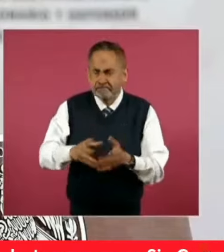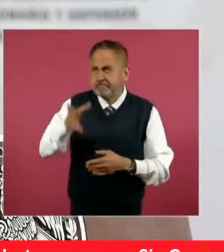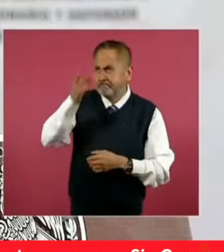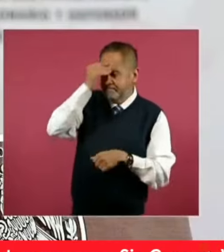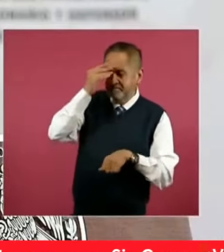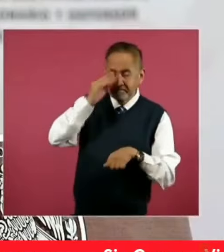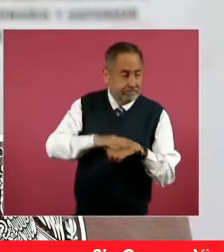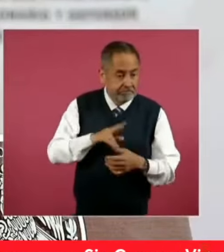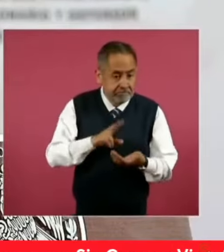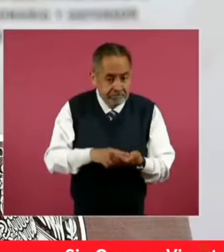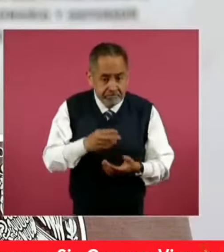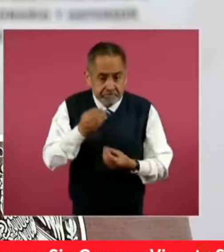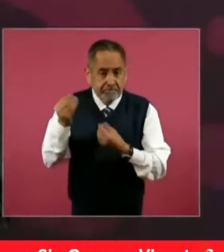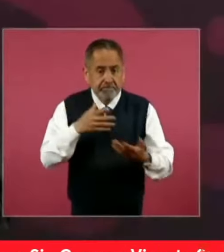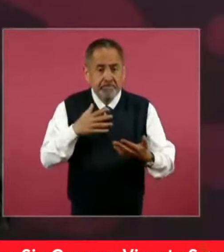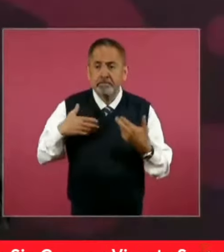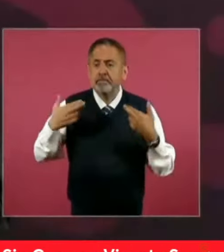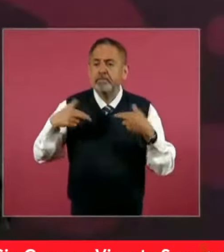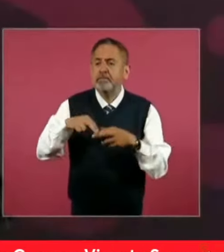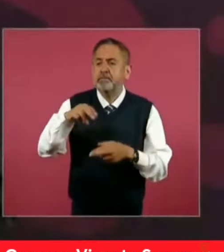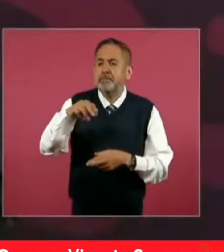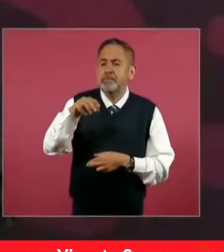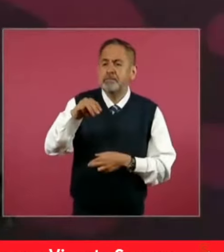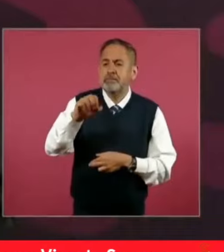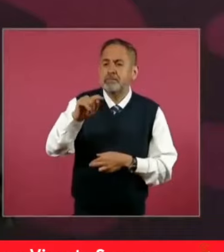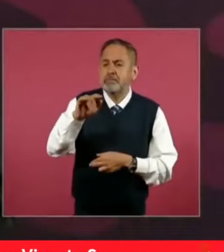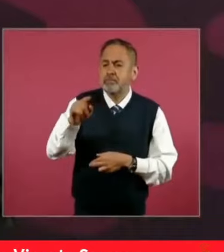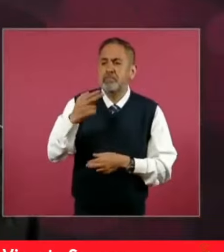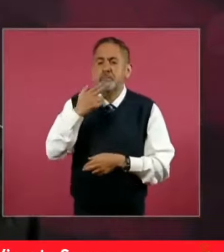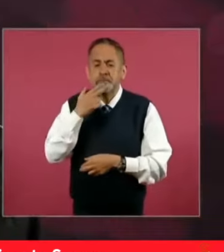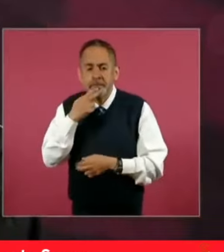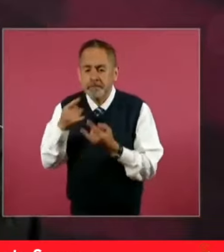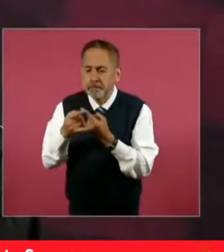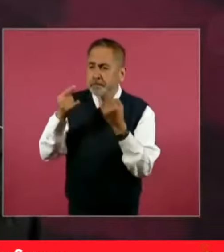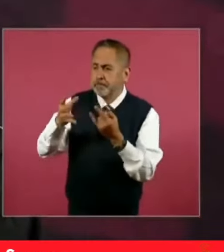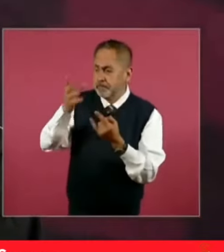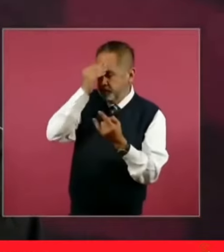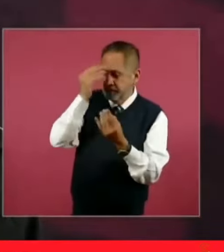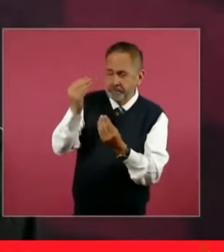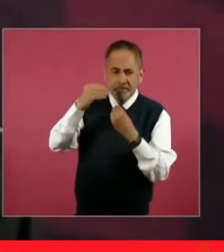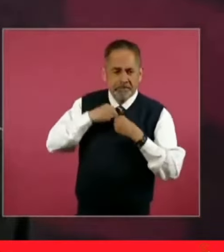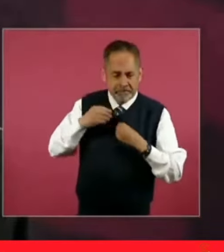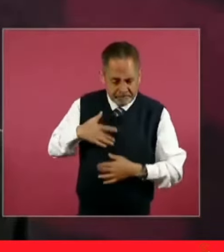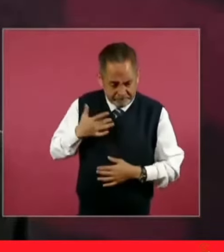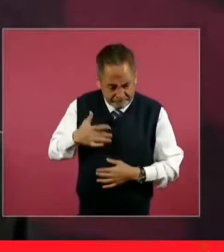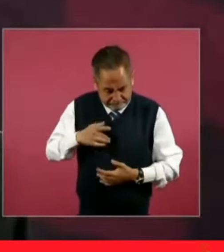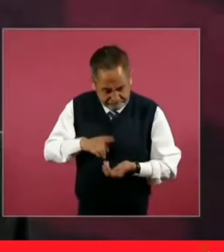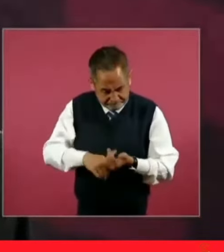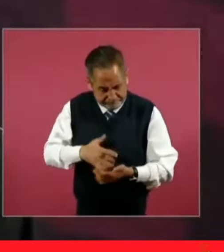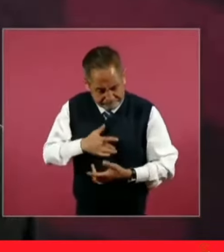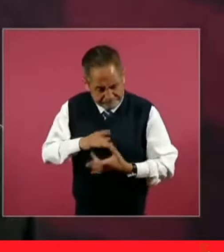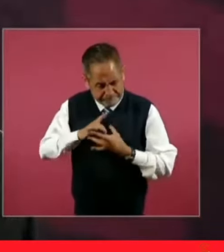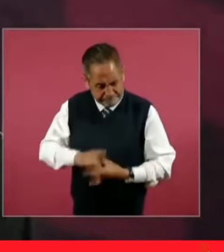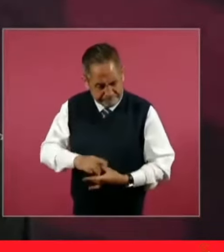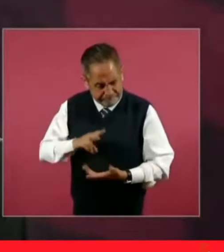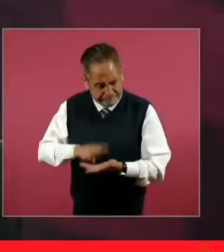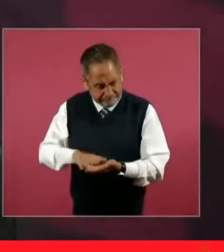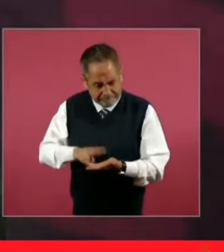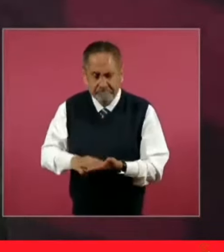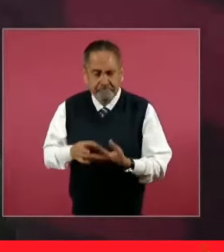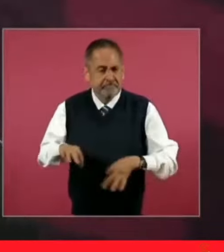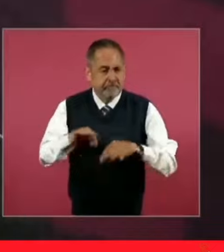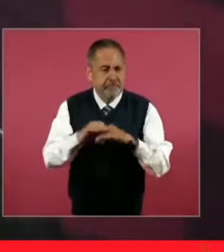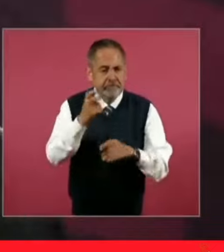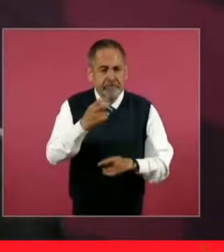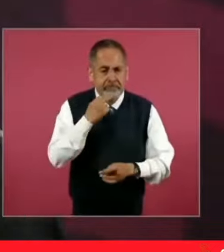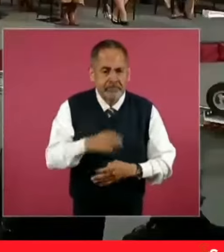nada, dijo mi maestro Álvaro Matute. La historia nos provee la conciencia de valores, si no, no funciona. Y esa es la historia